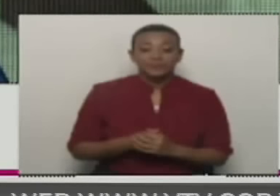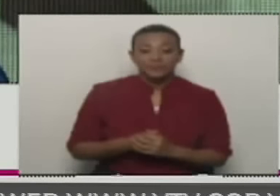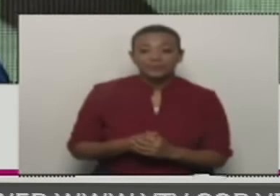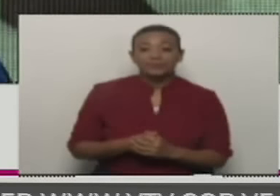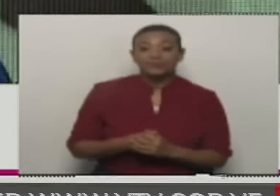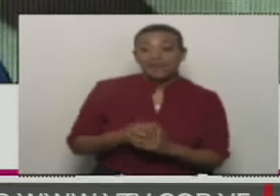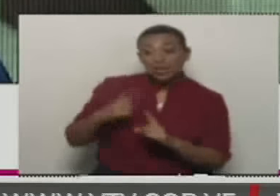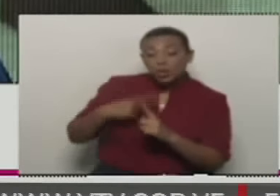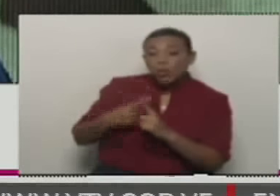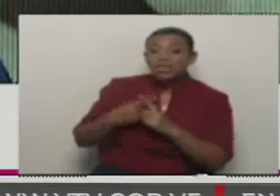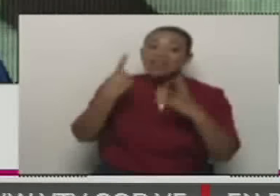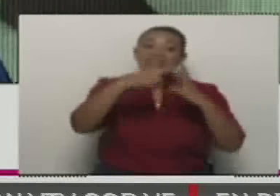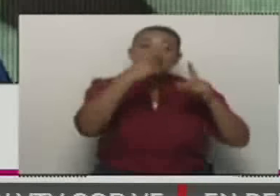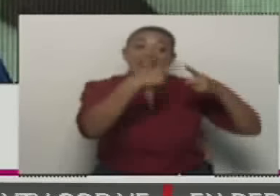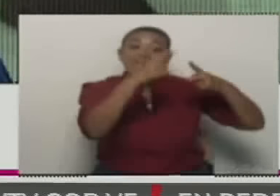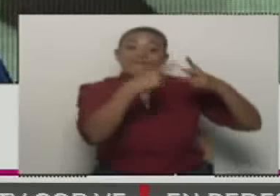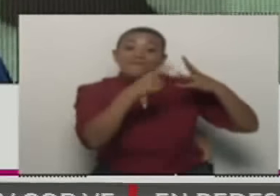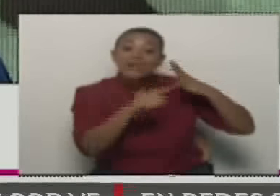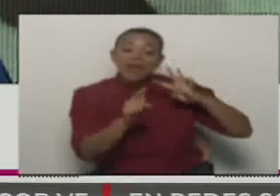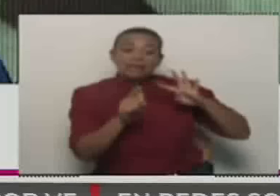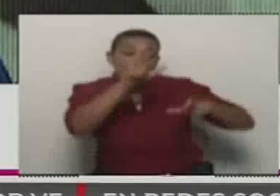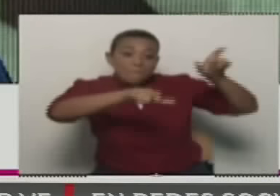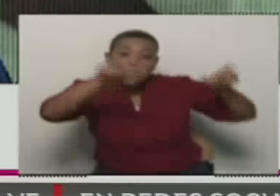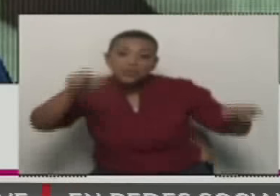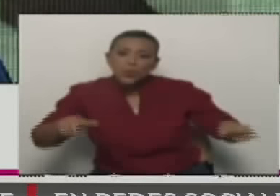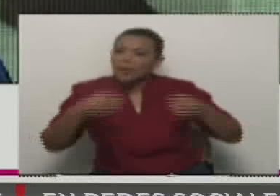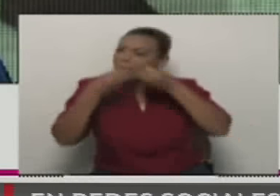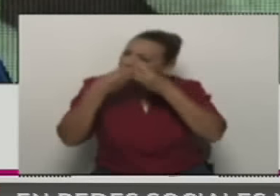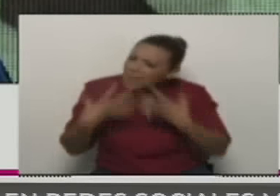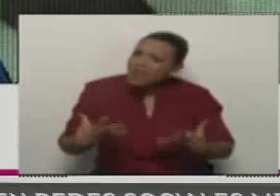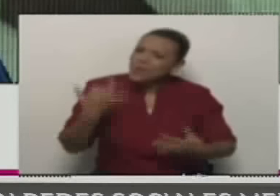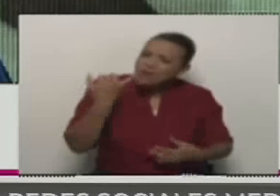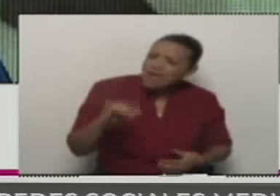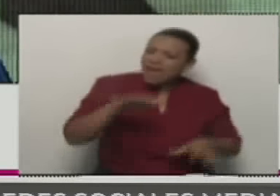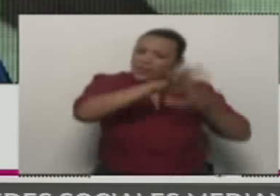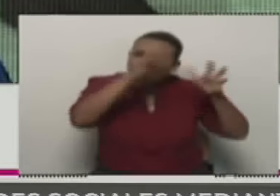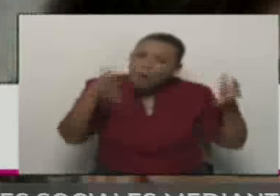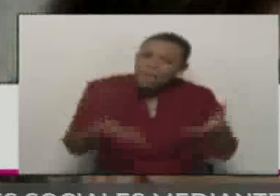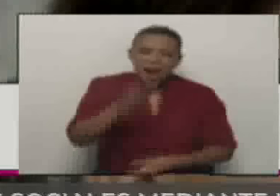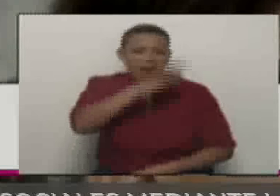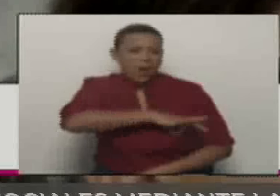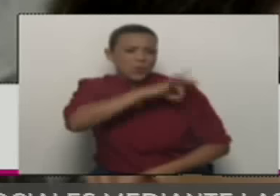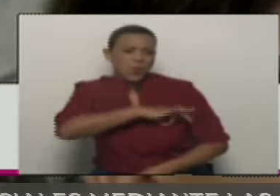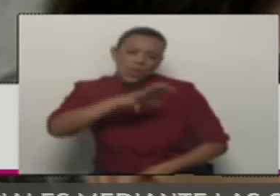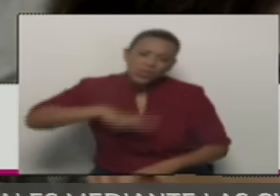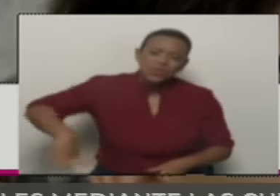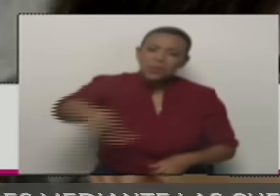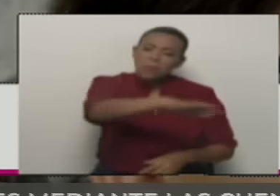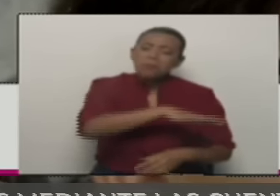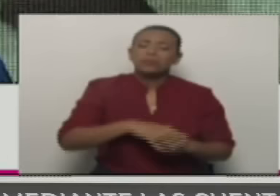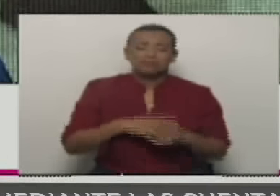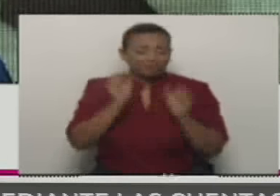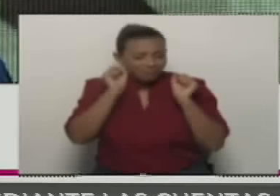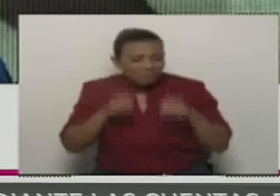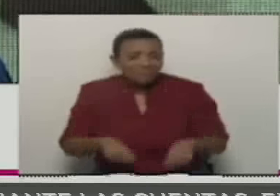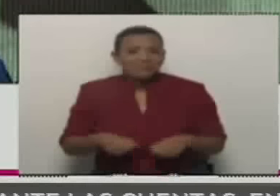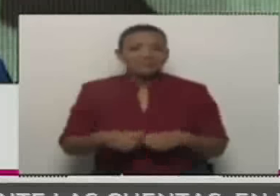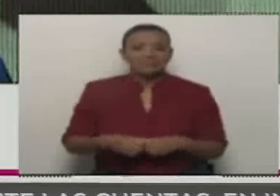Entonces la diversidad es lo más hermoso que tiene la sociedad humana.